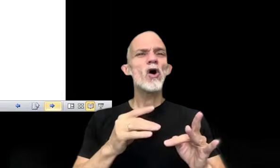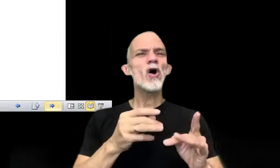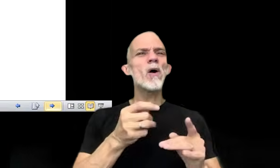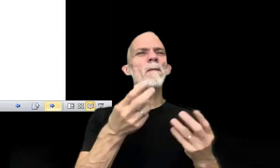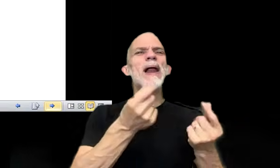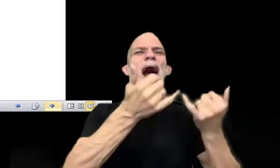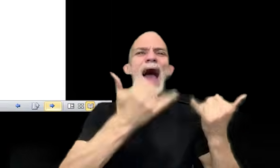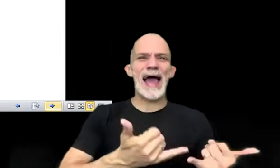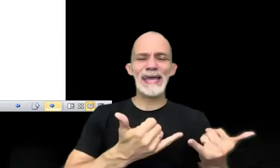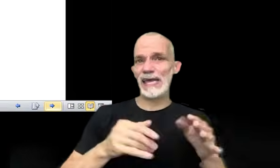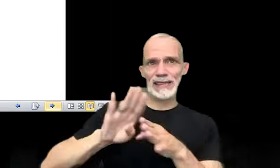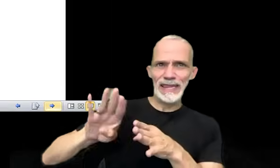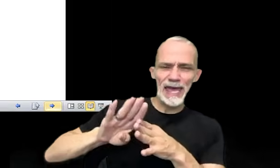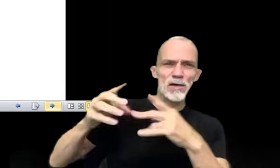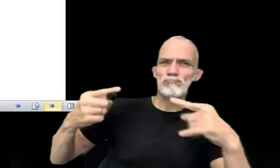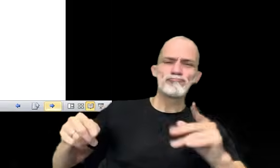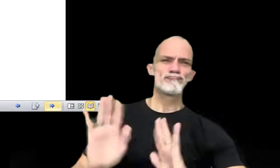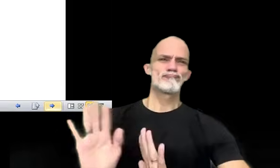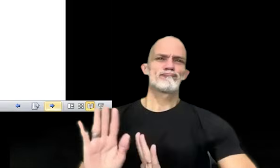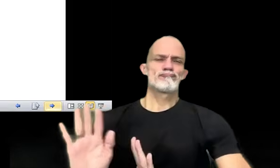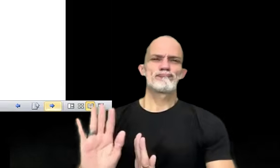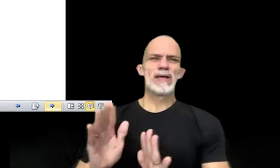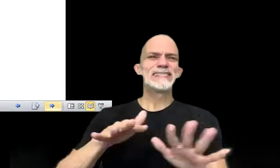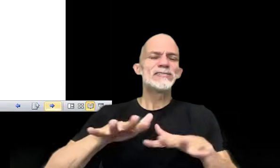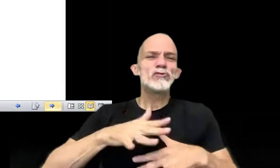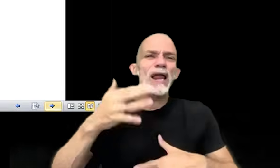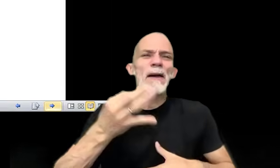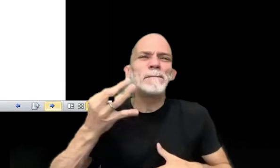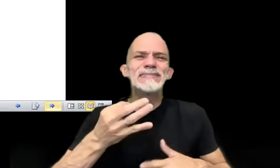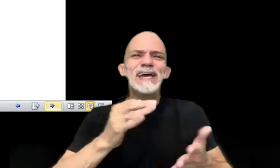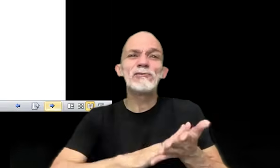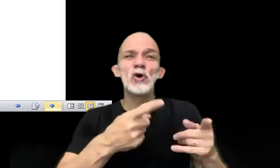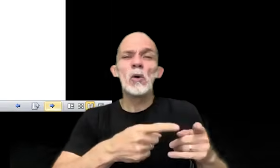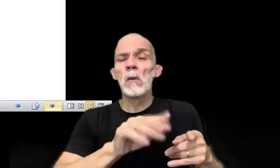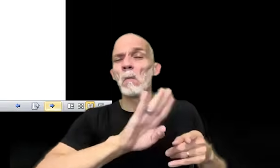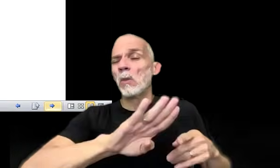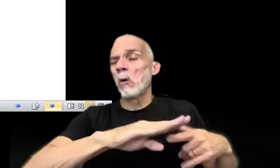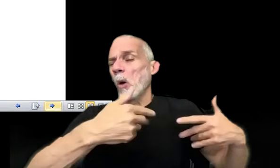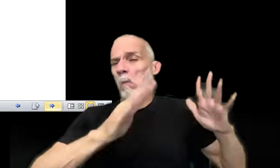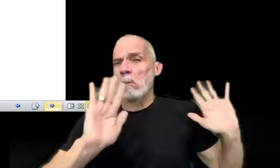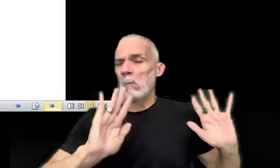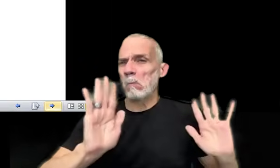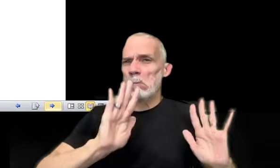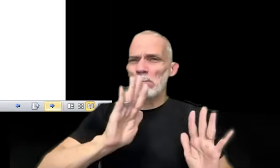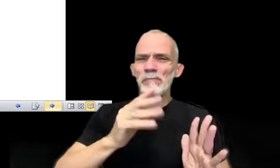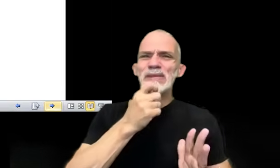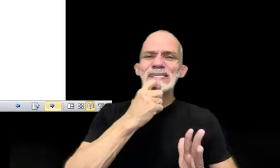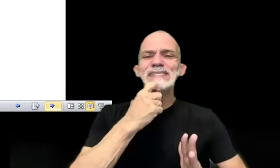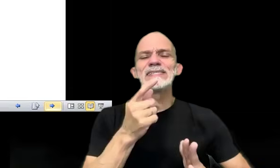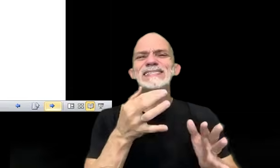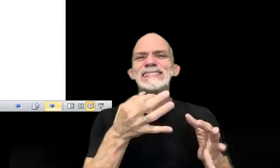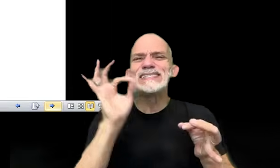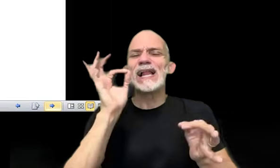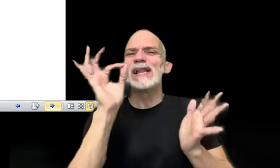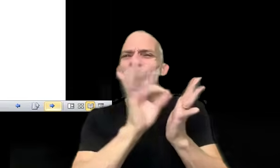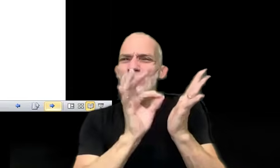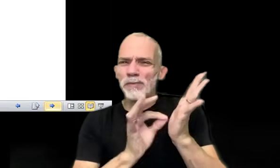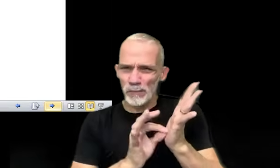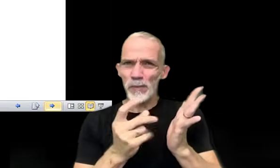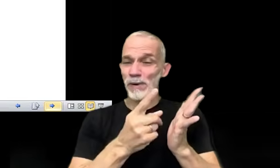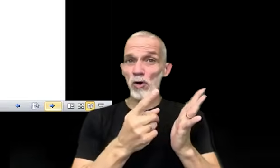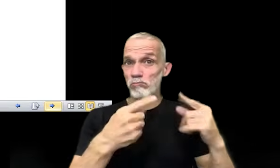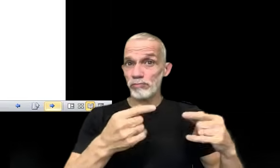activo no considera ninguna situación especial sobre esos bienes, salvo alguna que otra excepción.